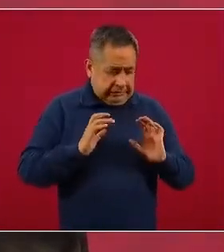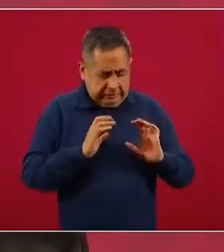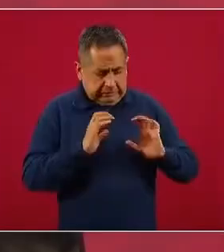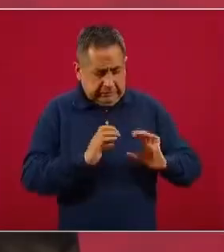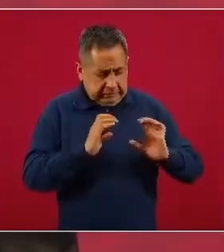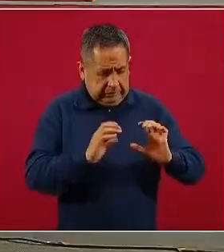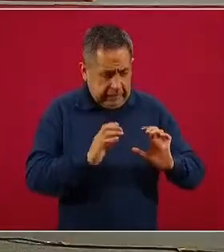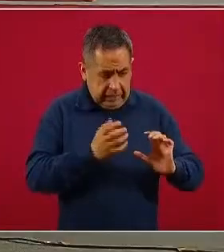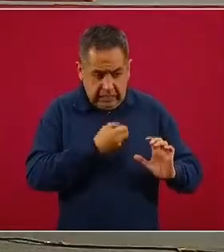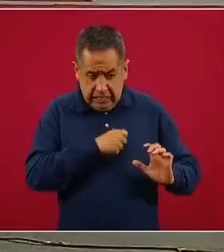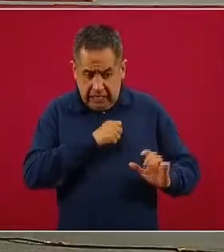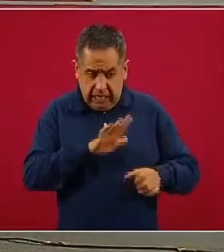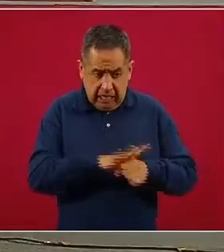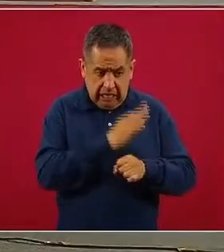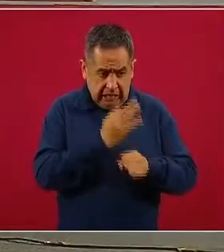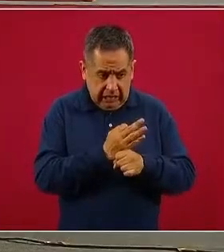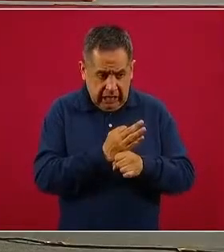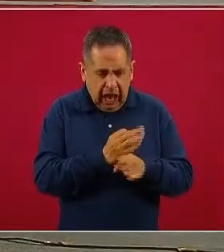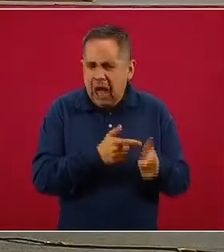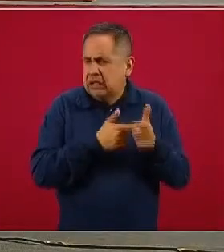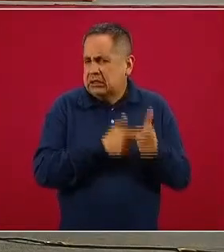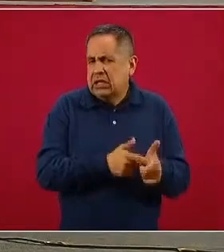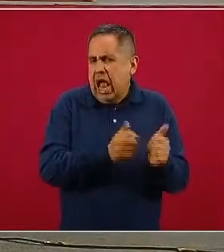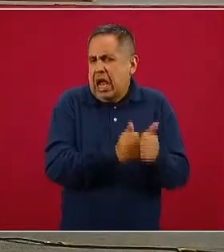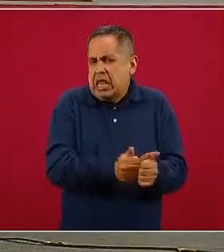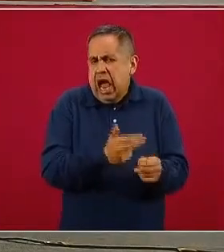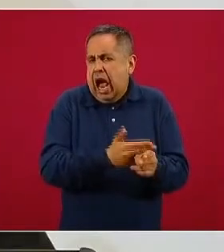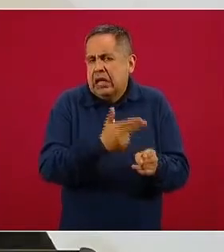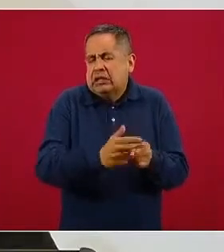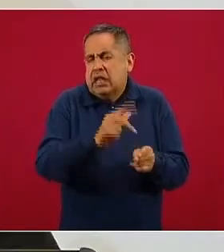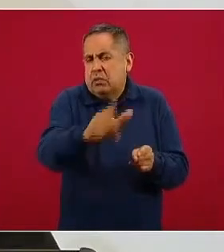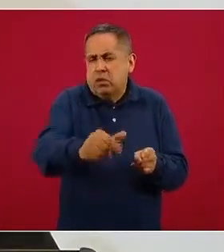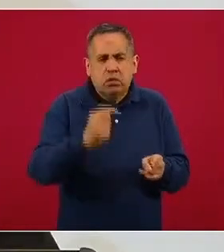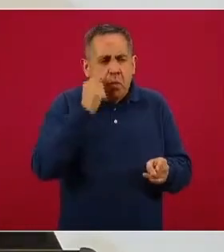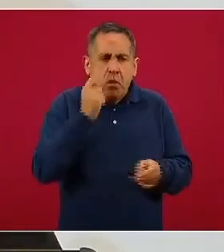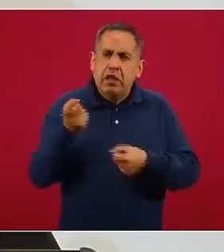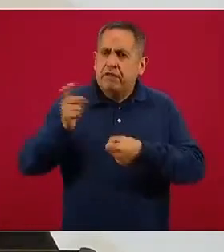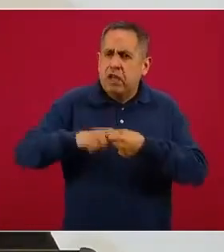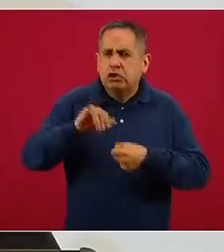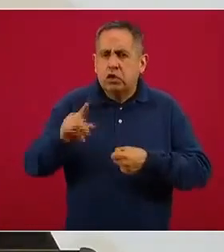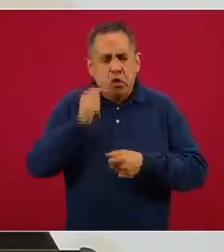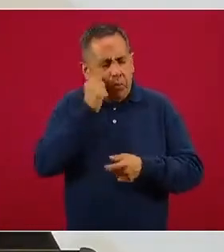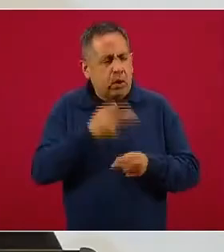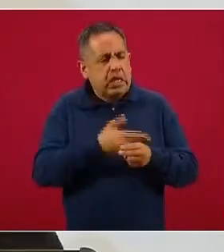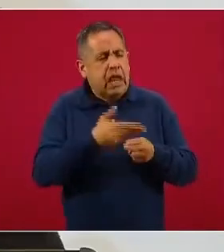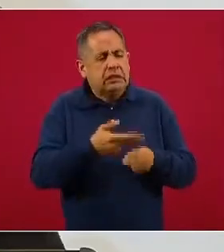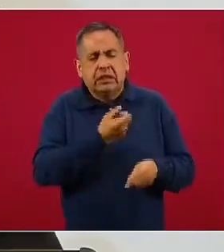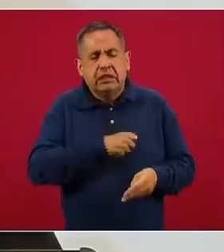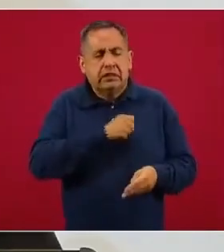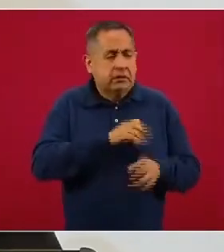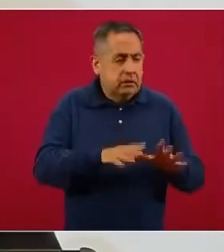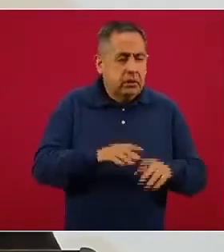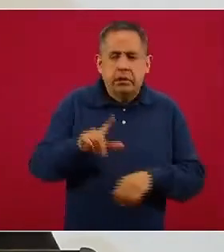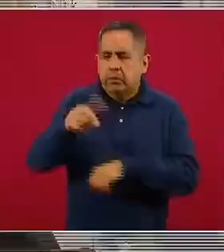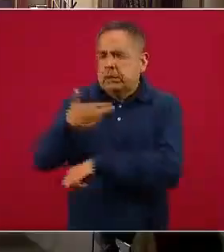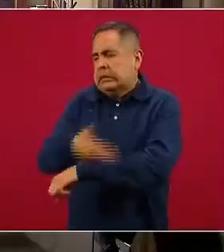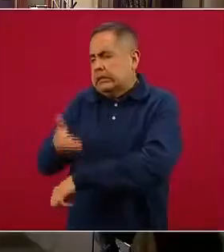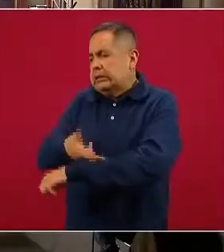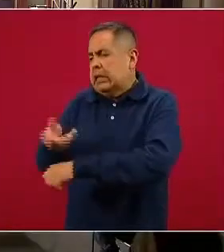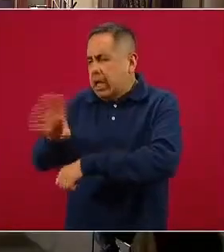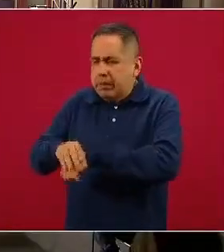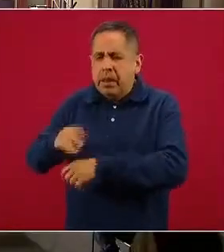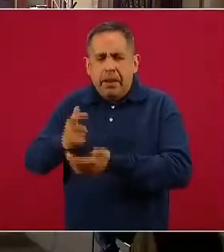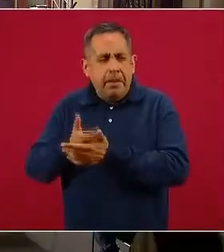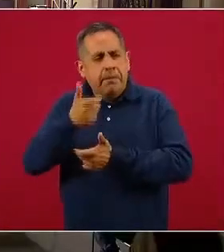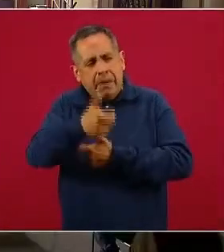siga atendiendo en esa institución independientemente de su derechohabiencia, y después ya la parte administrativa del